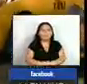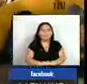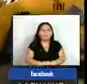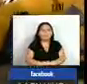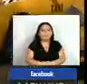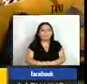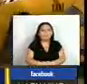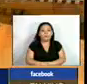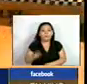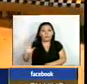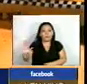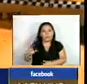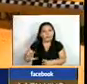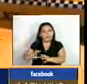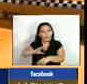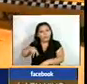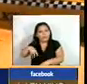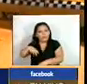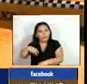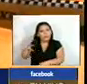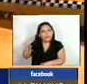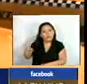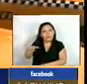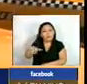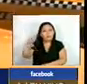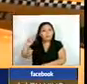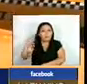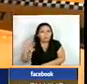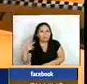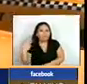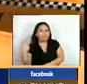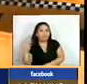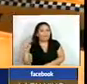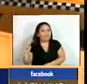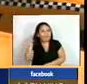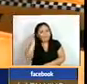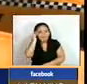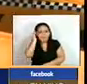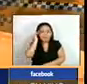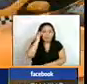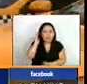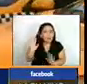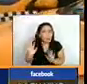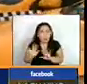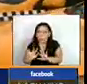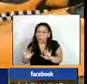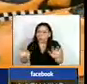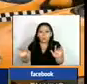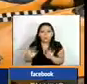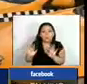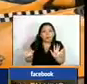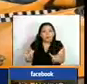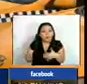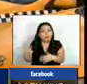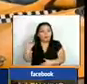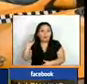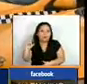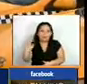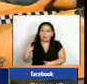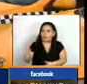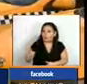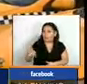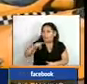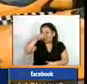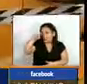El gremio de taxistas de la zona oriental se encuentra preocupado por la baja afluencia que prefiere el servicio de